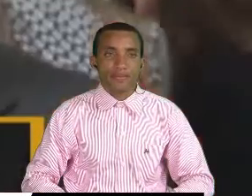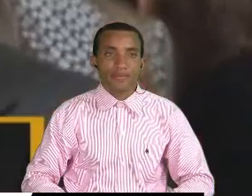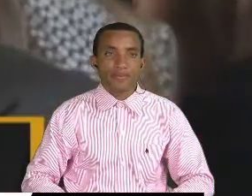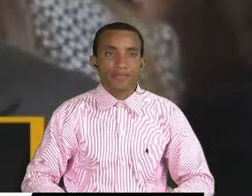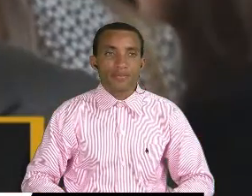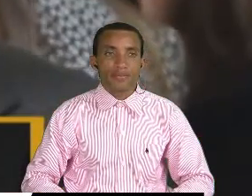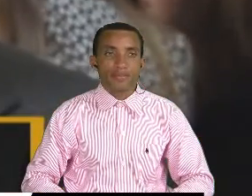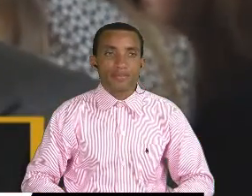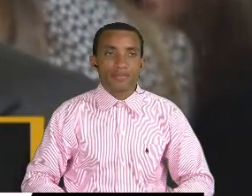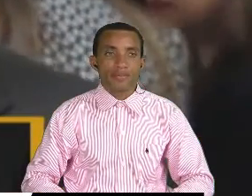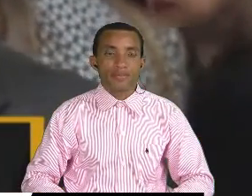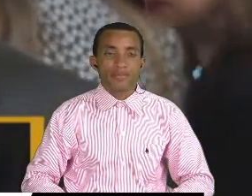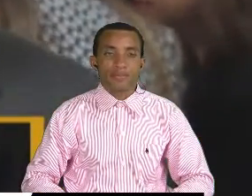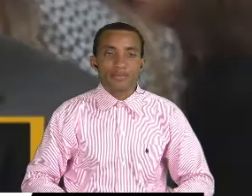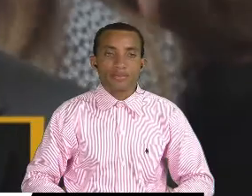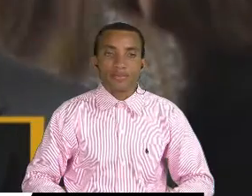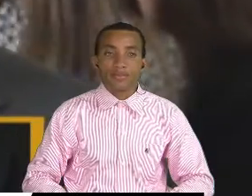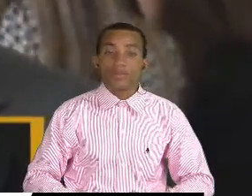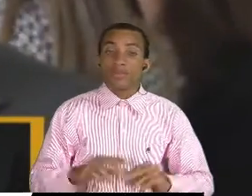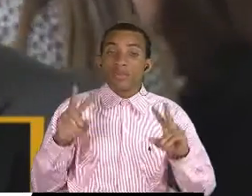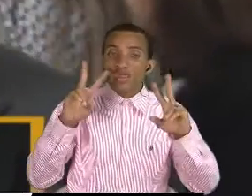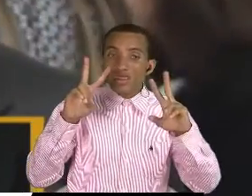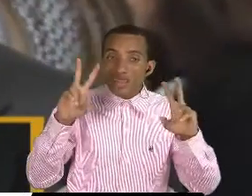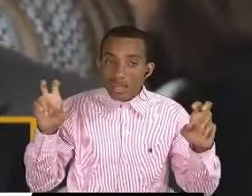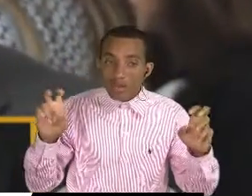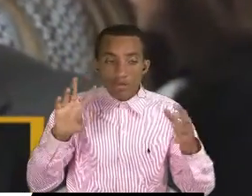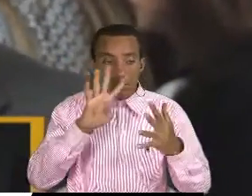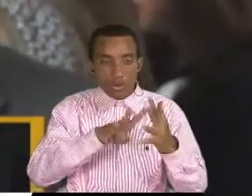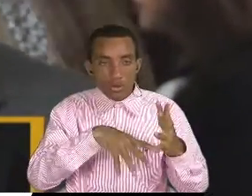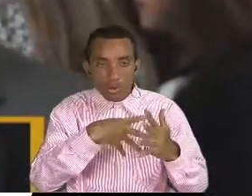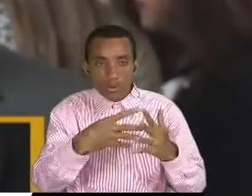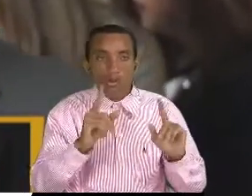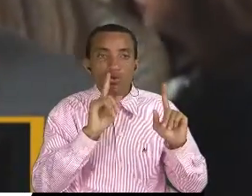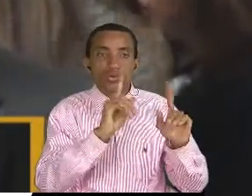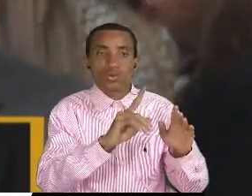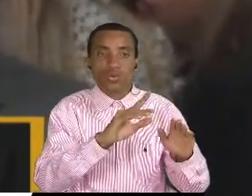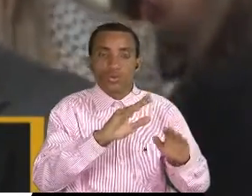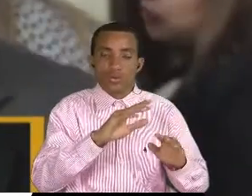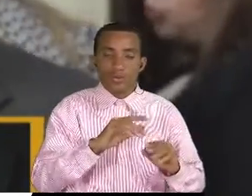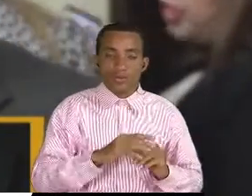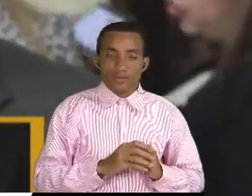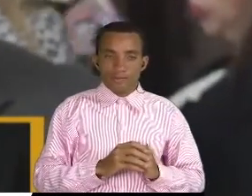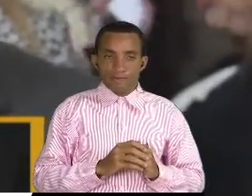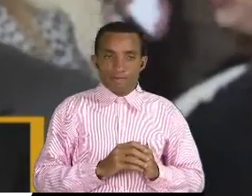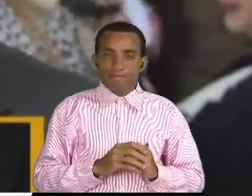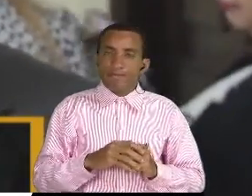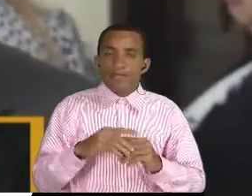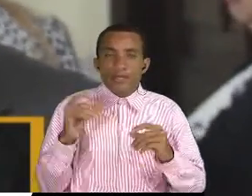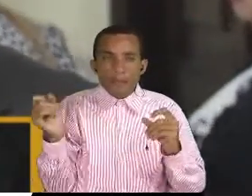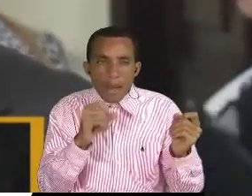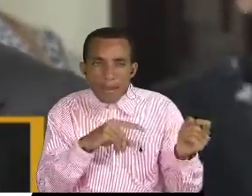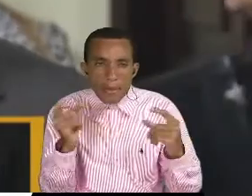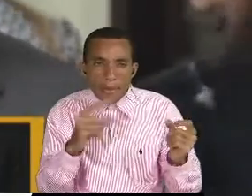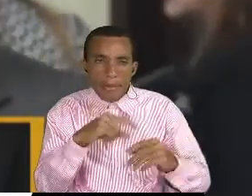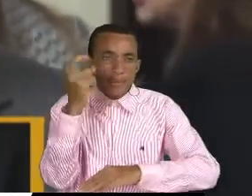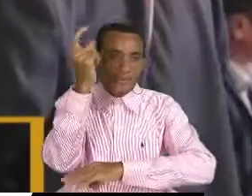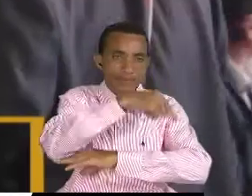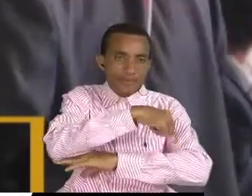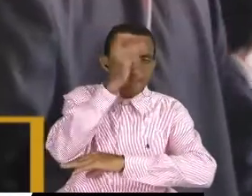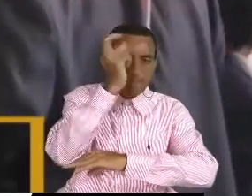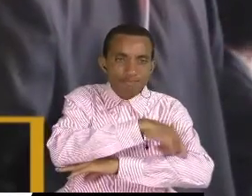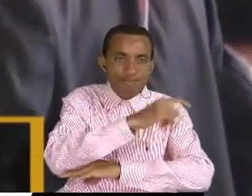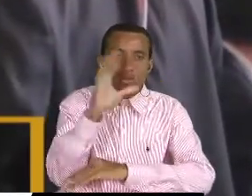Se coloque este tema en la agenda legislativa, que se haga la discusión sobre la política petrolera, se haga la discusión sobre el tema de